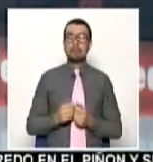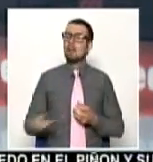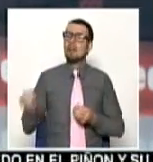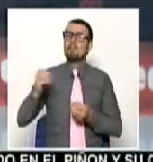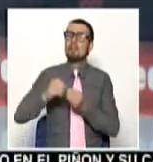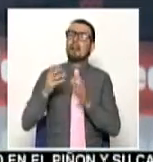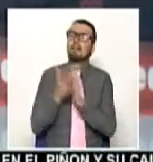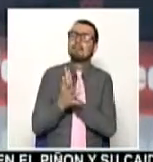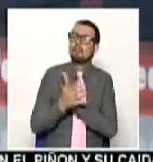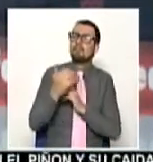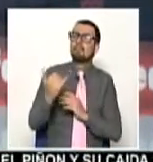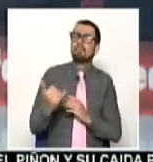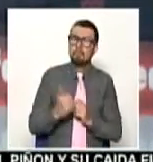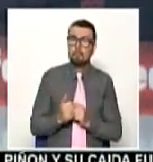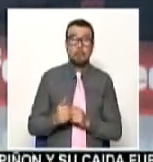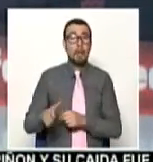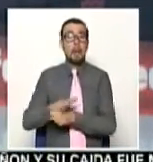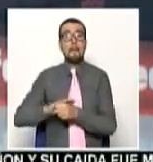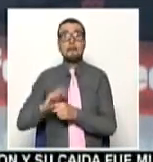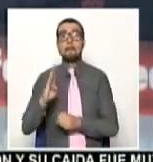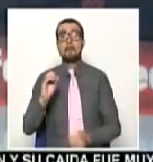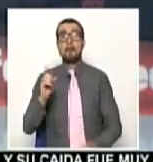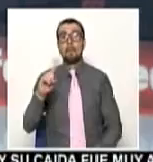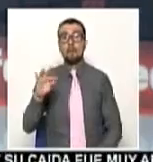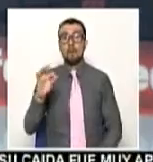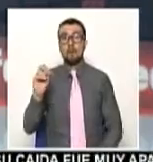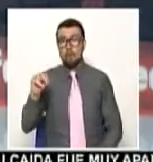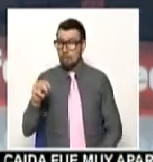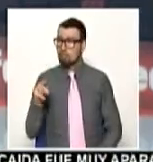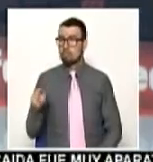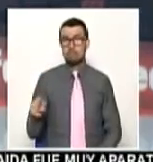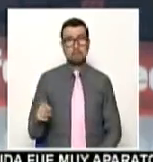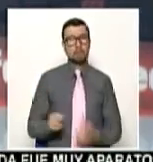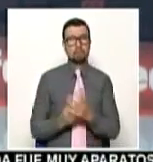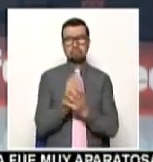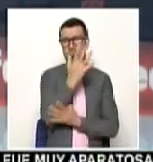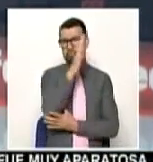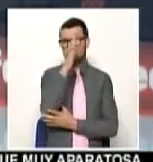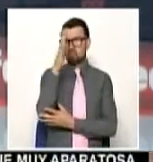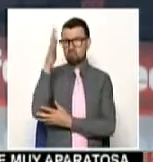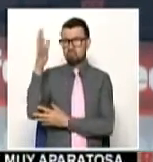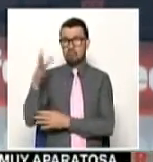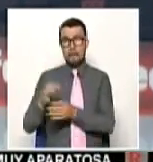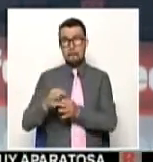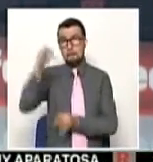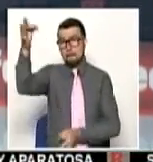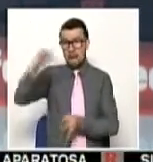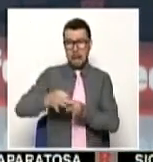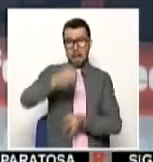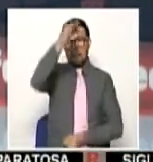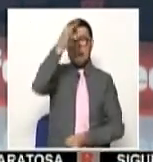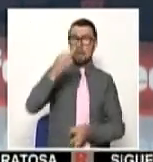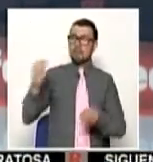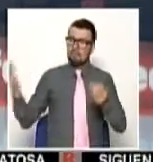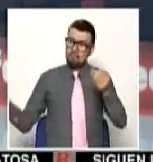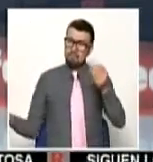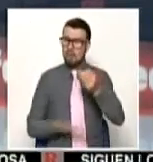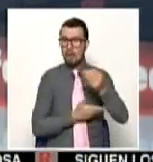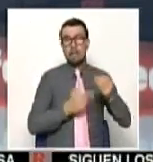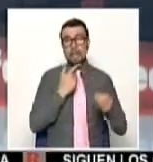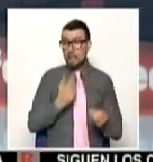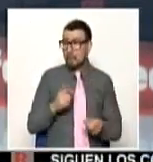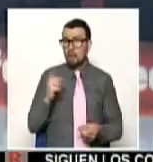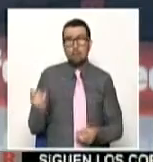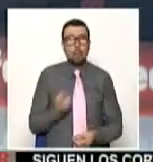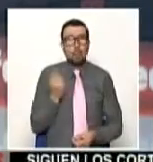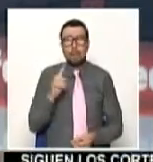hablando de En Tu Barrio. En el barrio Boston se cortó casi que por completo un enorme guadual de la zona, considerado por los habitantes como el único pulmón